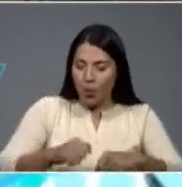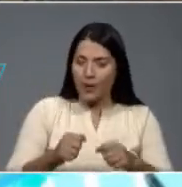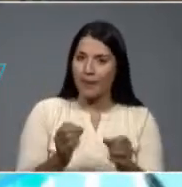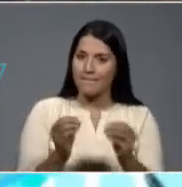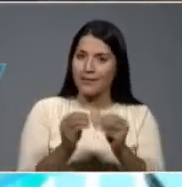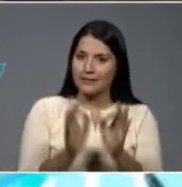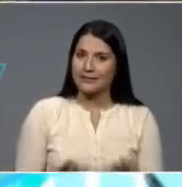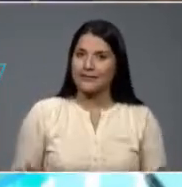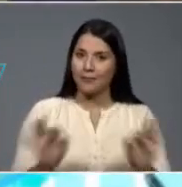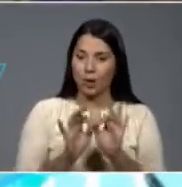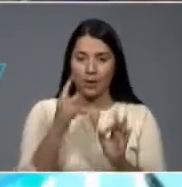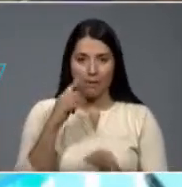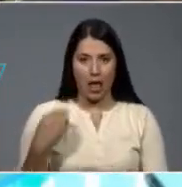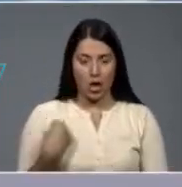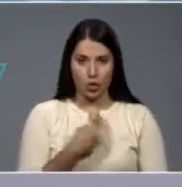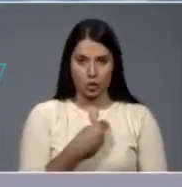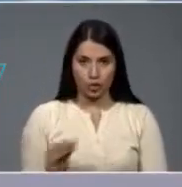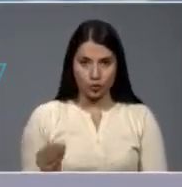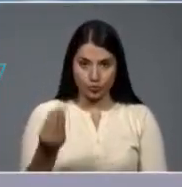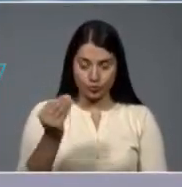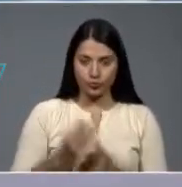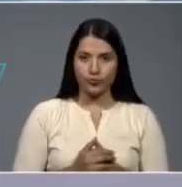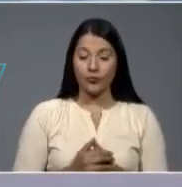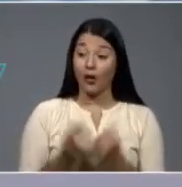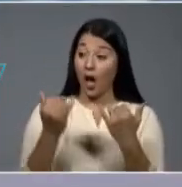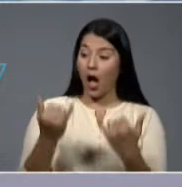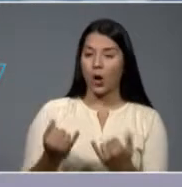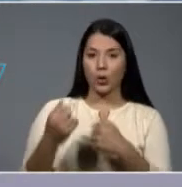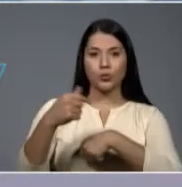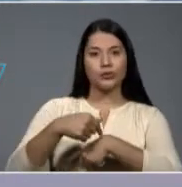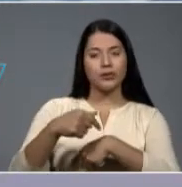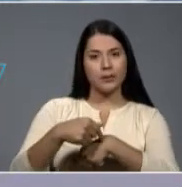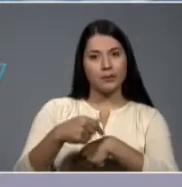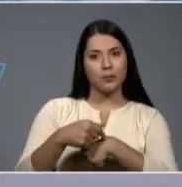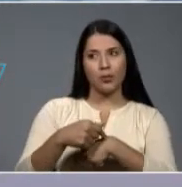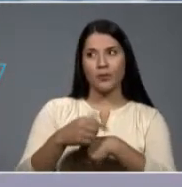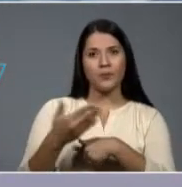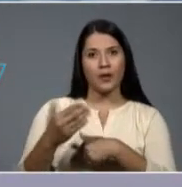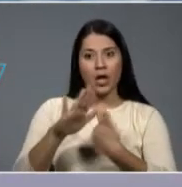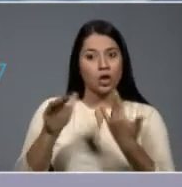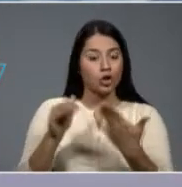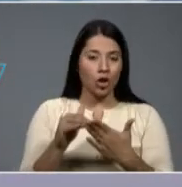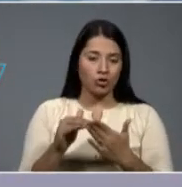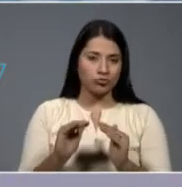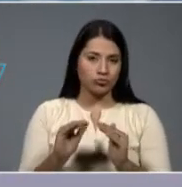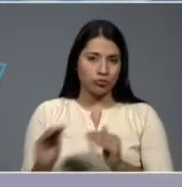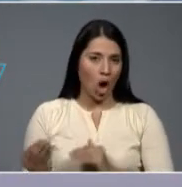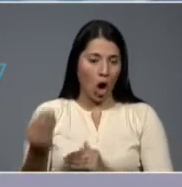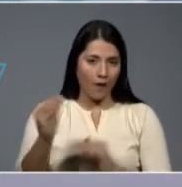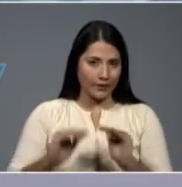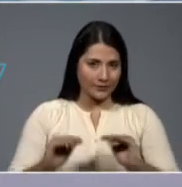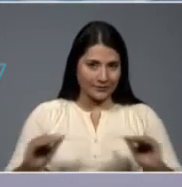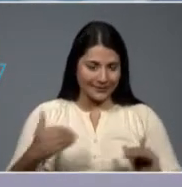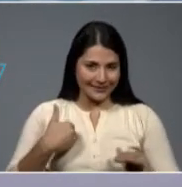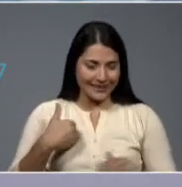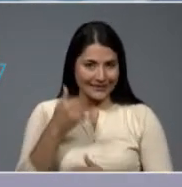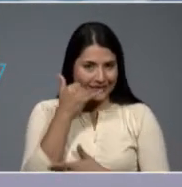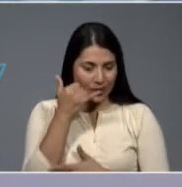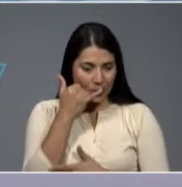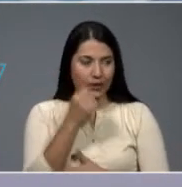significativo para nuestros chicos, ¿no? Emilio, estamos en una época que todos tienen un celular, sí. Eso se ha